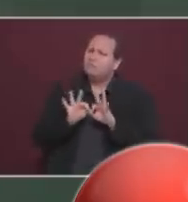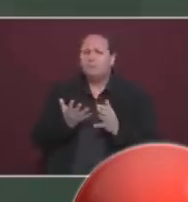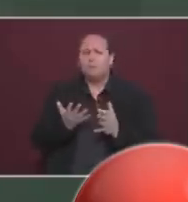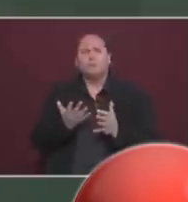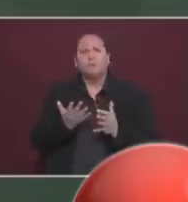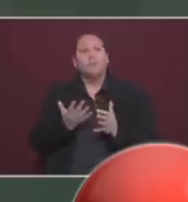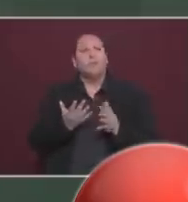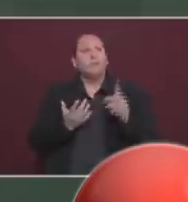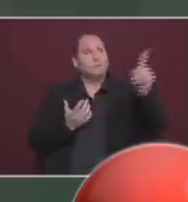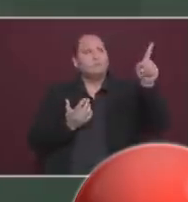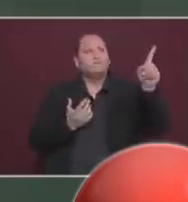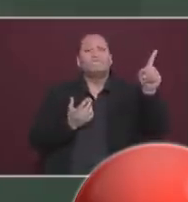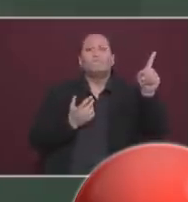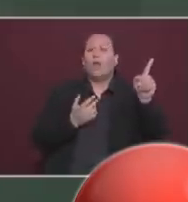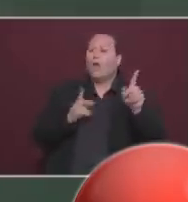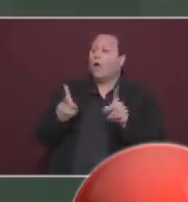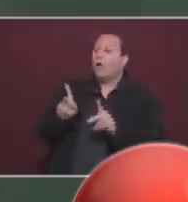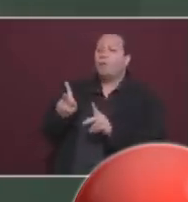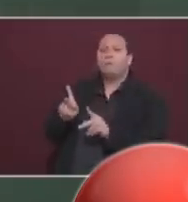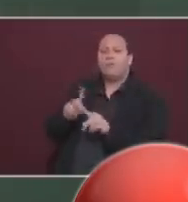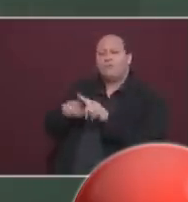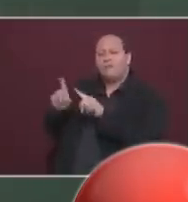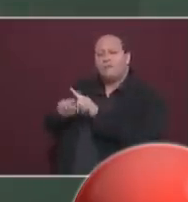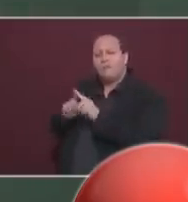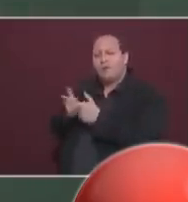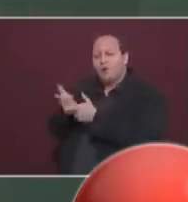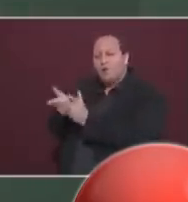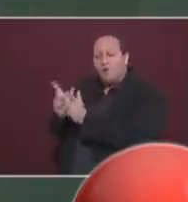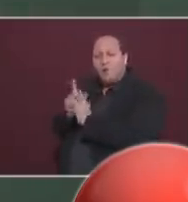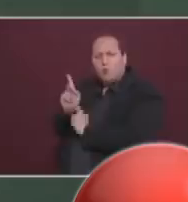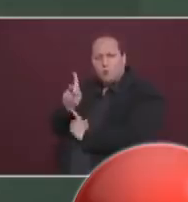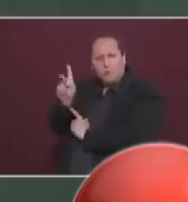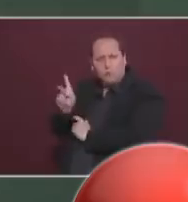ofrecer disculpas a los pueblos originarios